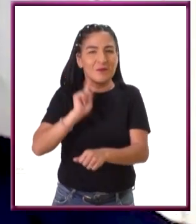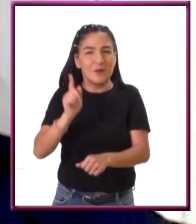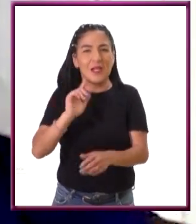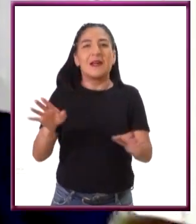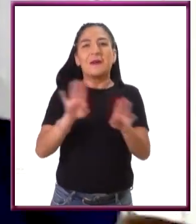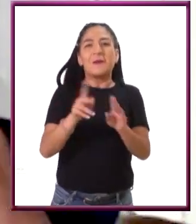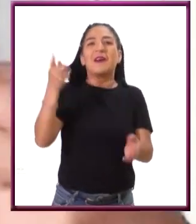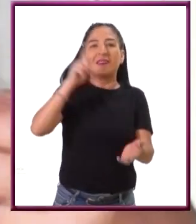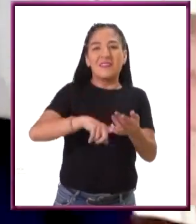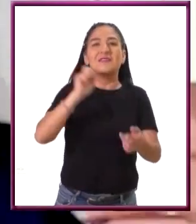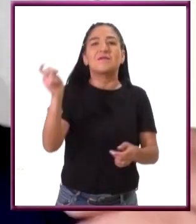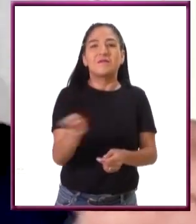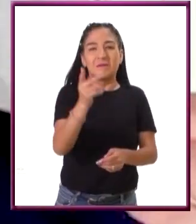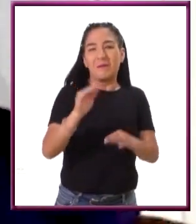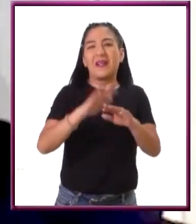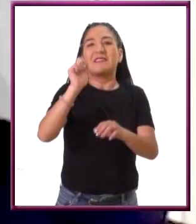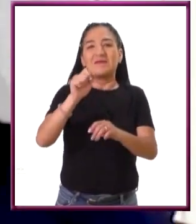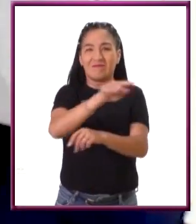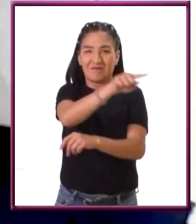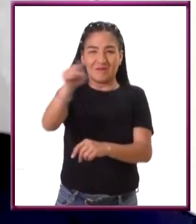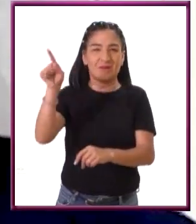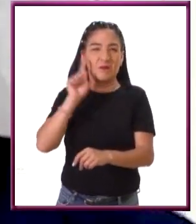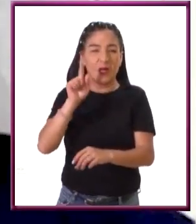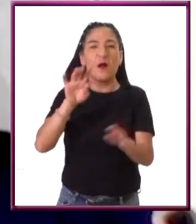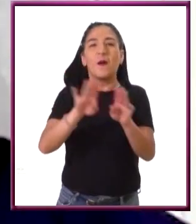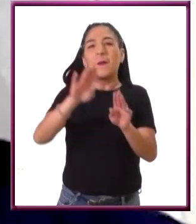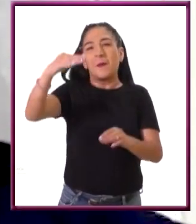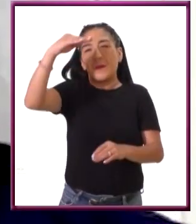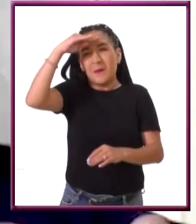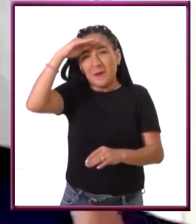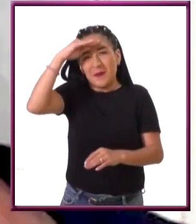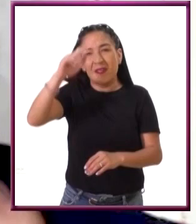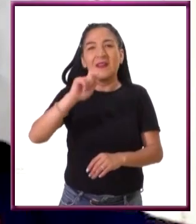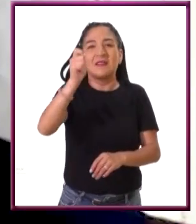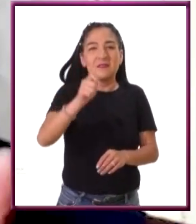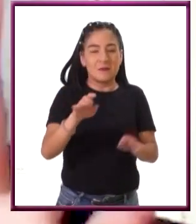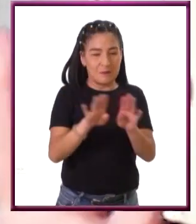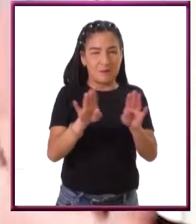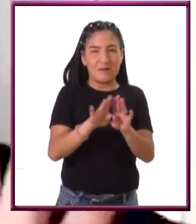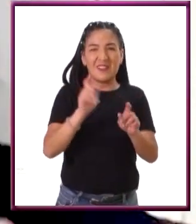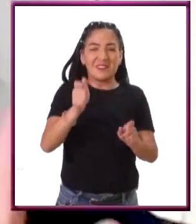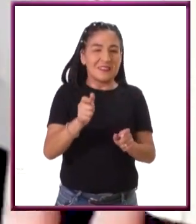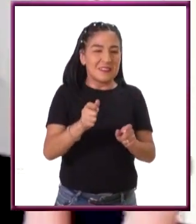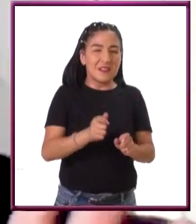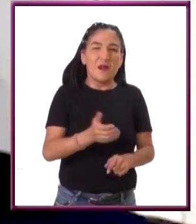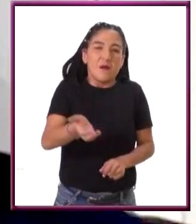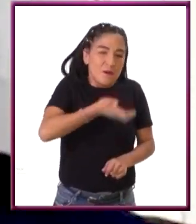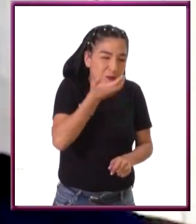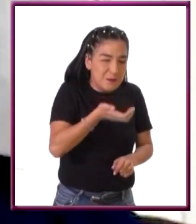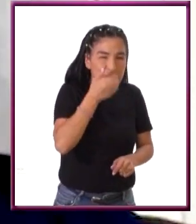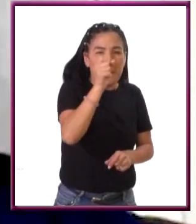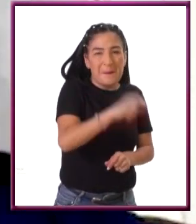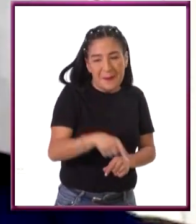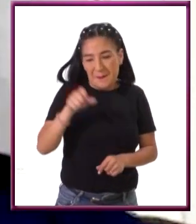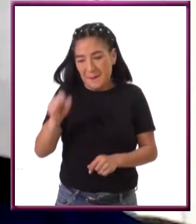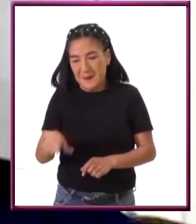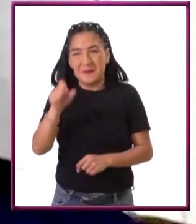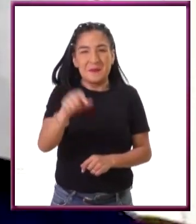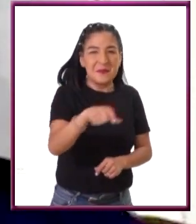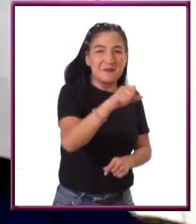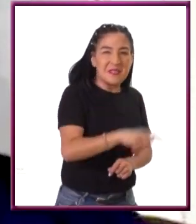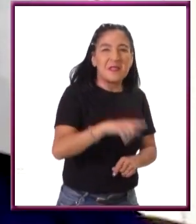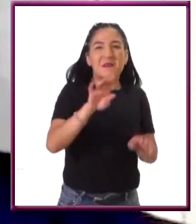pregunta va mucho más allá del género. Hemos pensado en un cuadrado muy rígido y